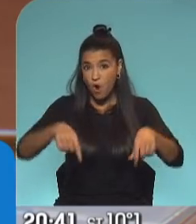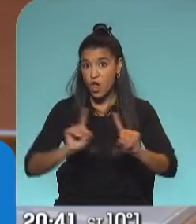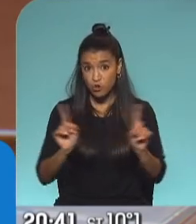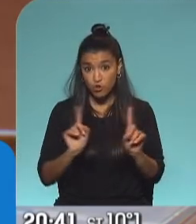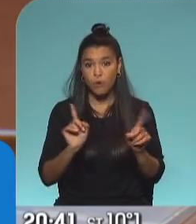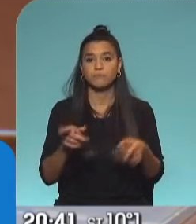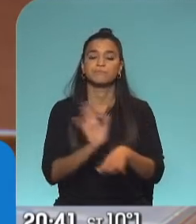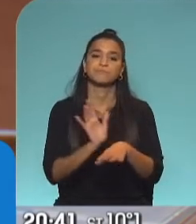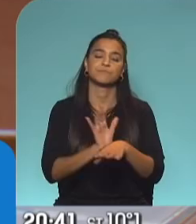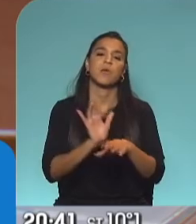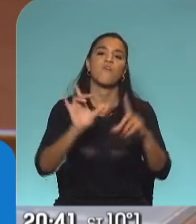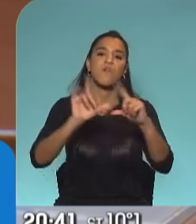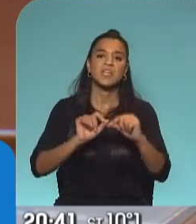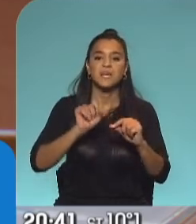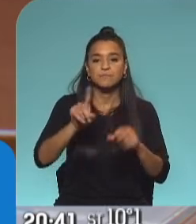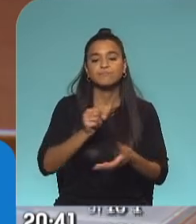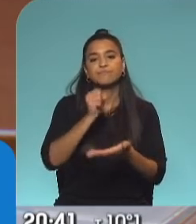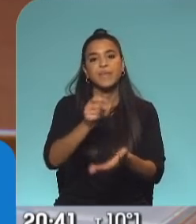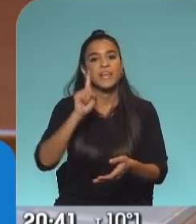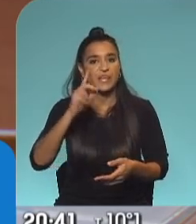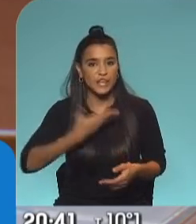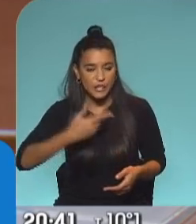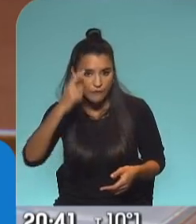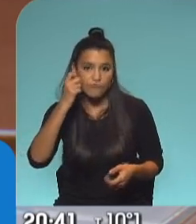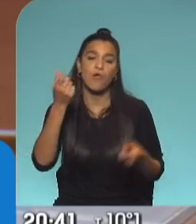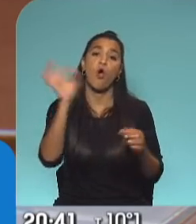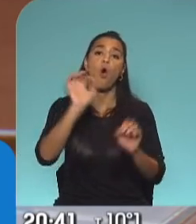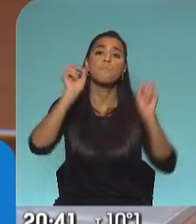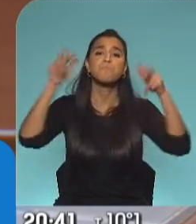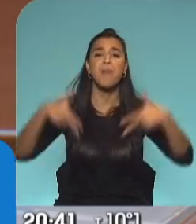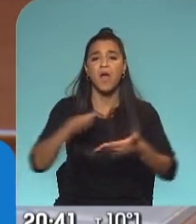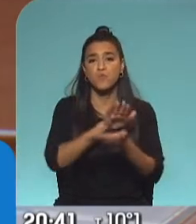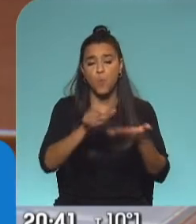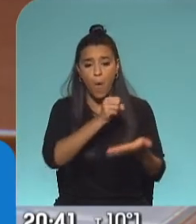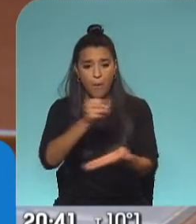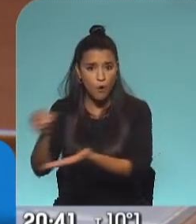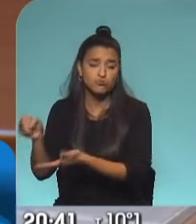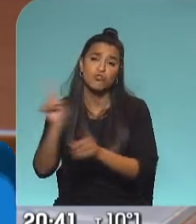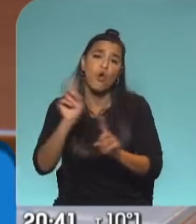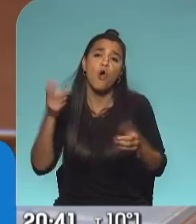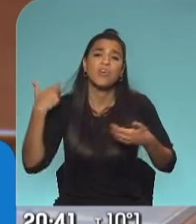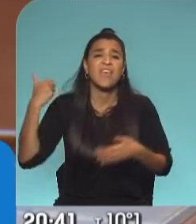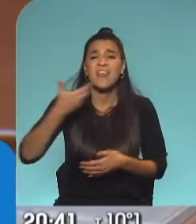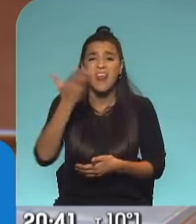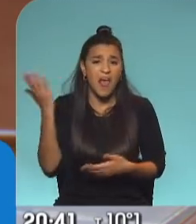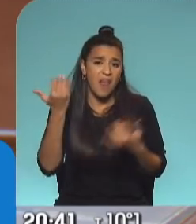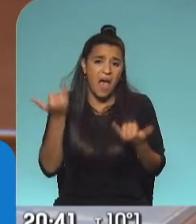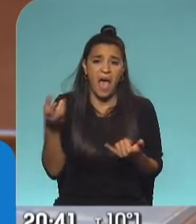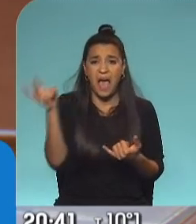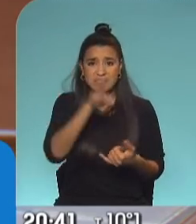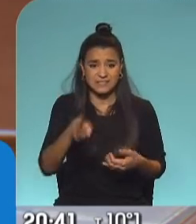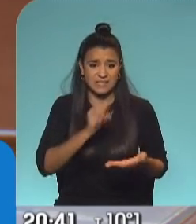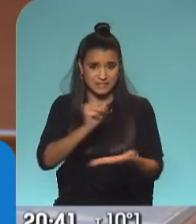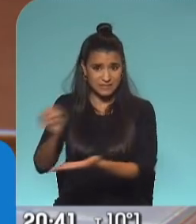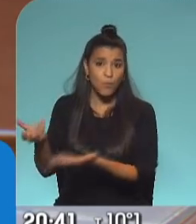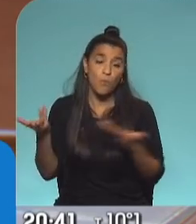las fechas de IFE, la presentación de nuevos planes de IFE, sino planes en generales que surgen de ANSES. Así